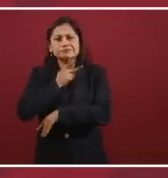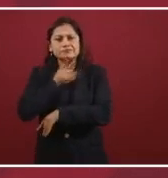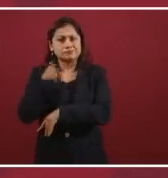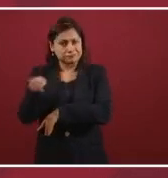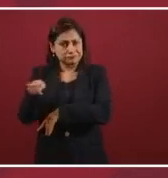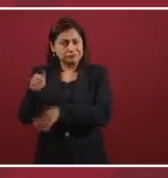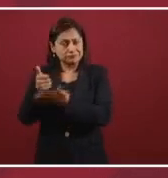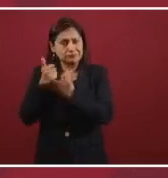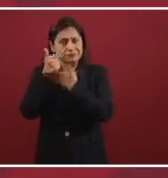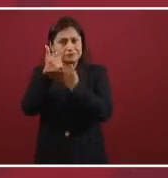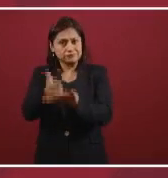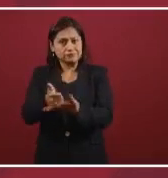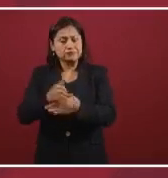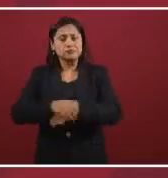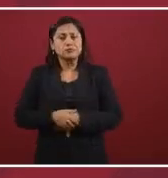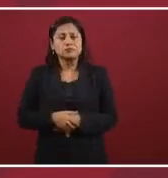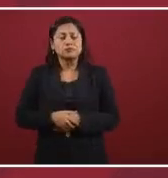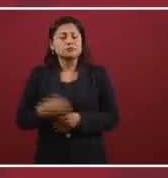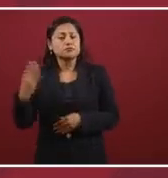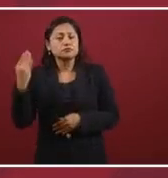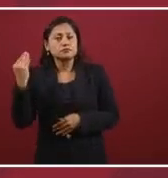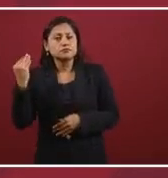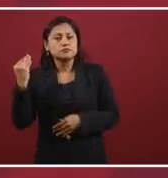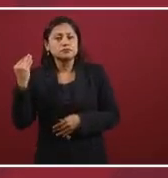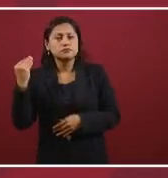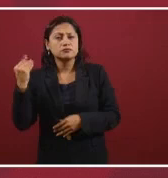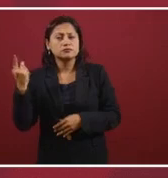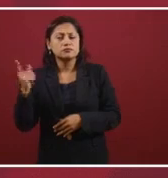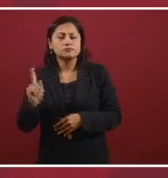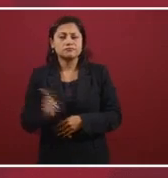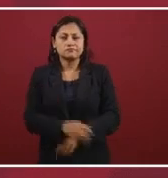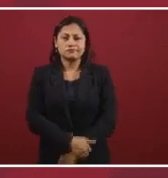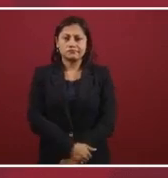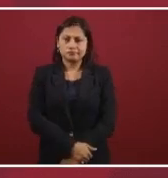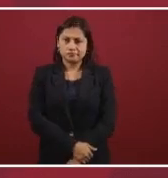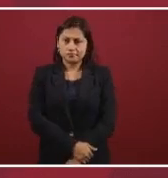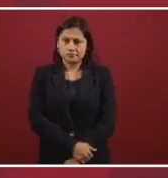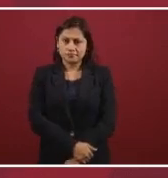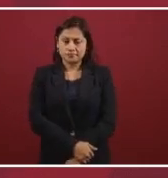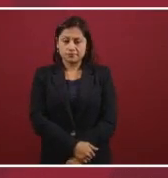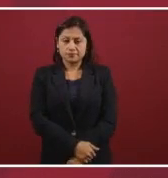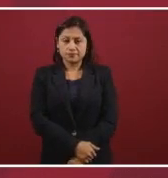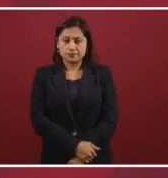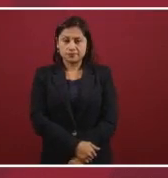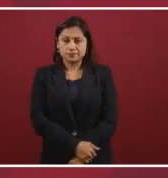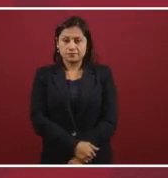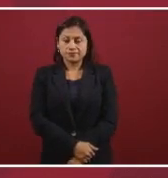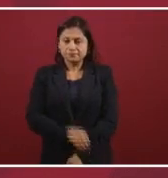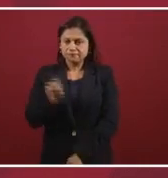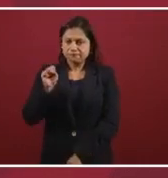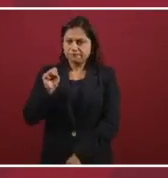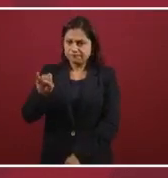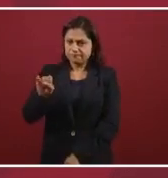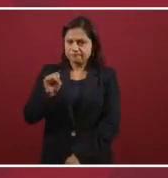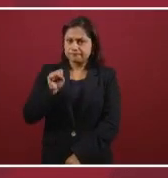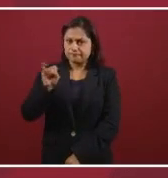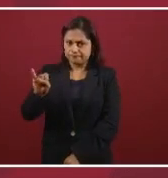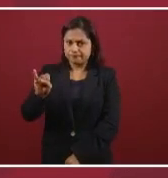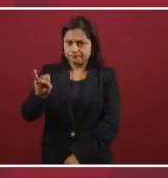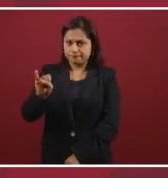Ayer seis heridos en Puebla, ¿no? Al tratar de tapar una fuga. Sí, seis trabajadores de Pemex. Sí, de